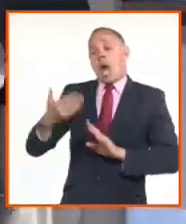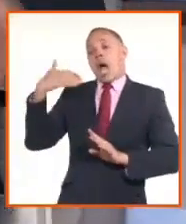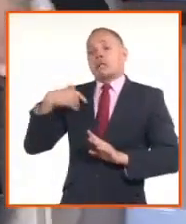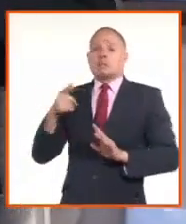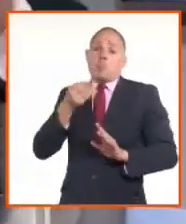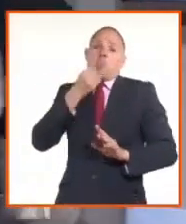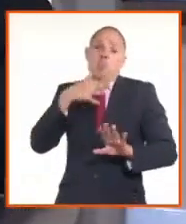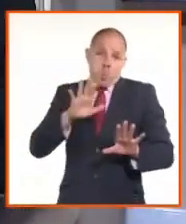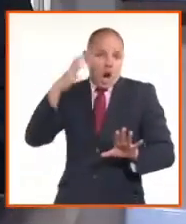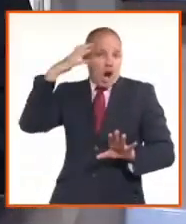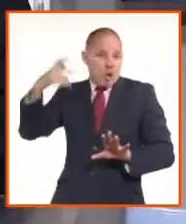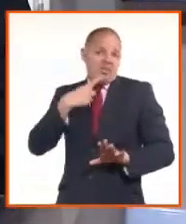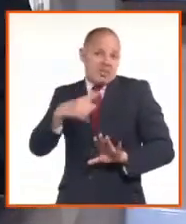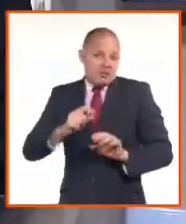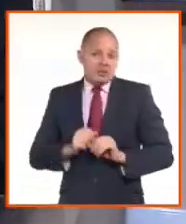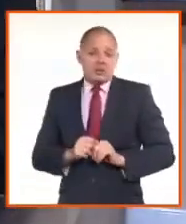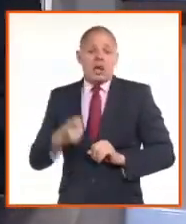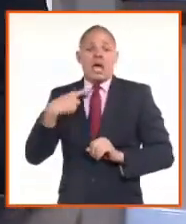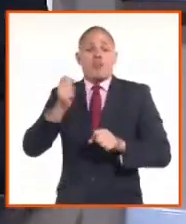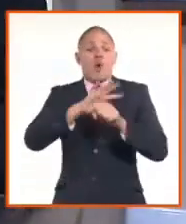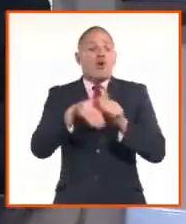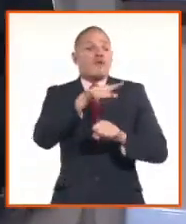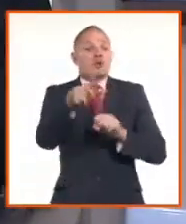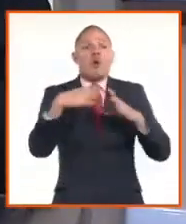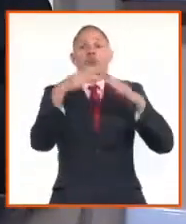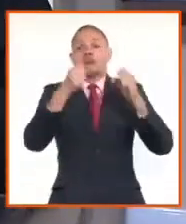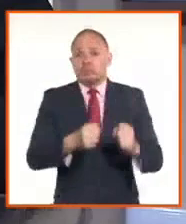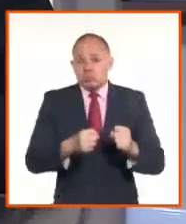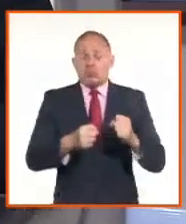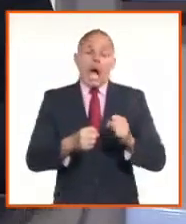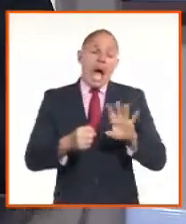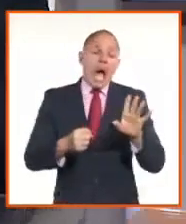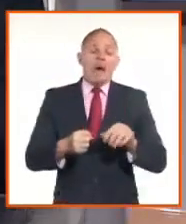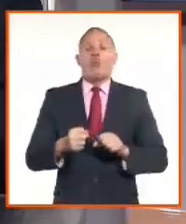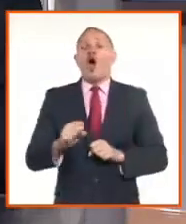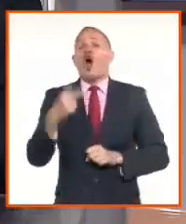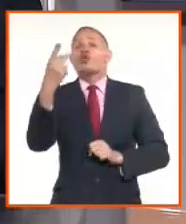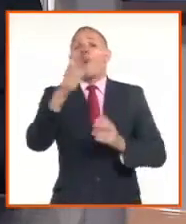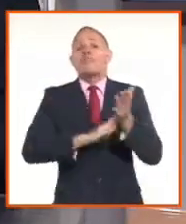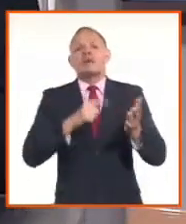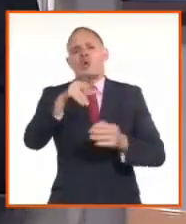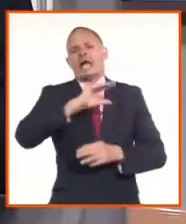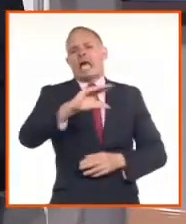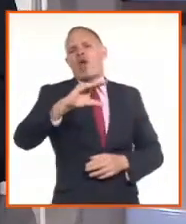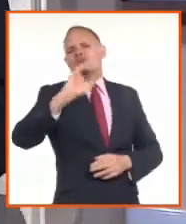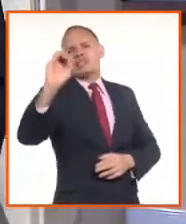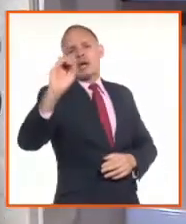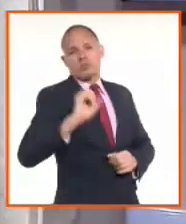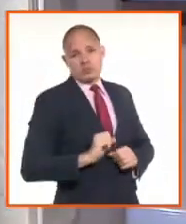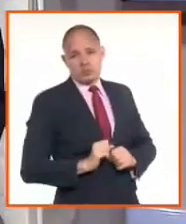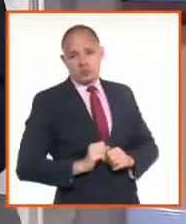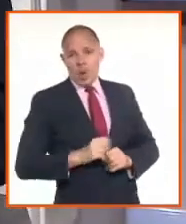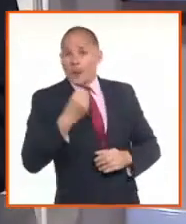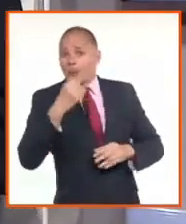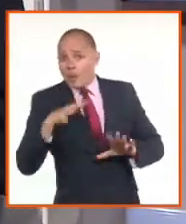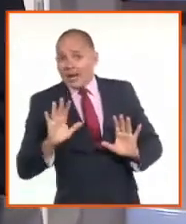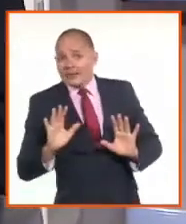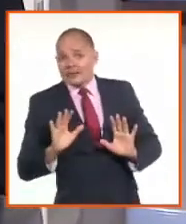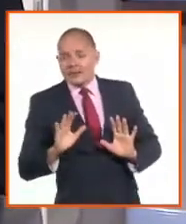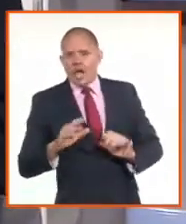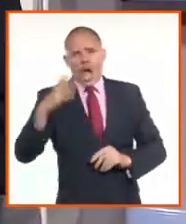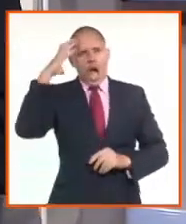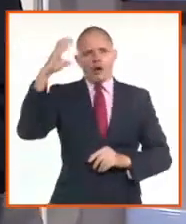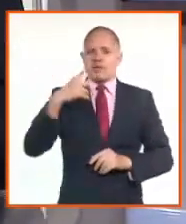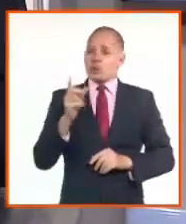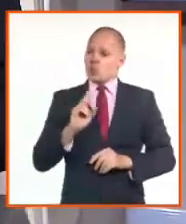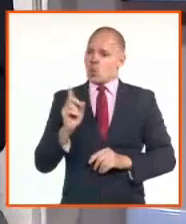dos meses de salario se acabó o sea que no nos arrepentimos pero hay cuestiones que ya con una recuperación gradual que